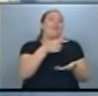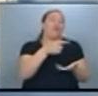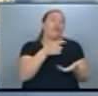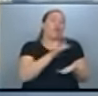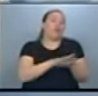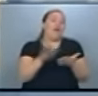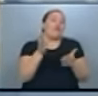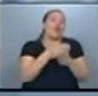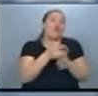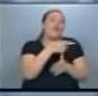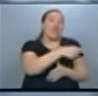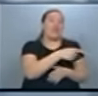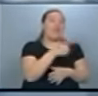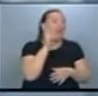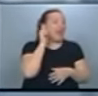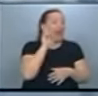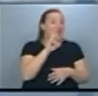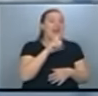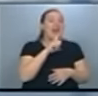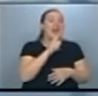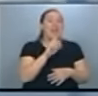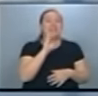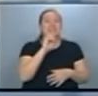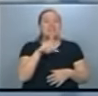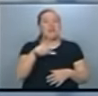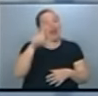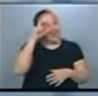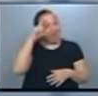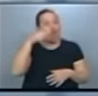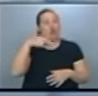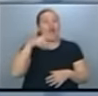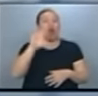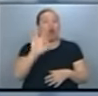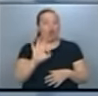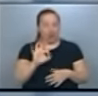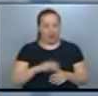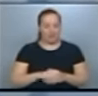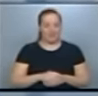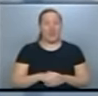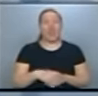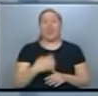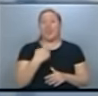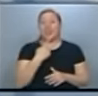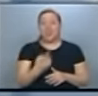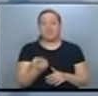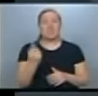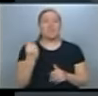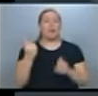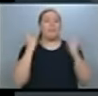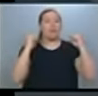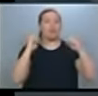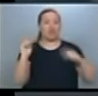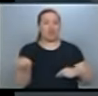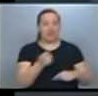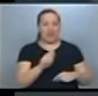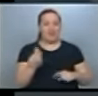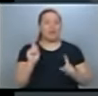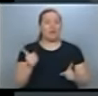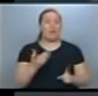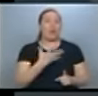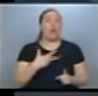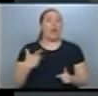nuevo novio de Amalia Granata, que se llama Leonardo Squarson. Dicen que es profesor de tenis y además dueño de un